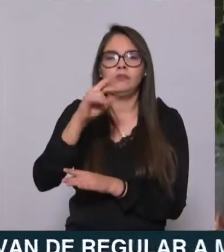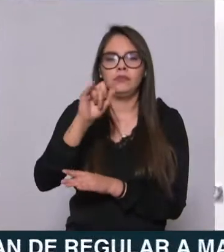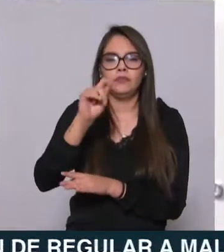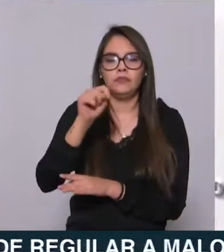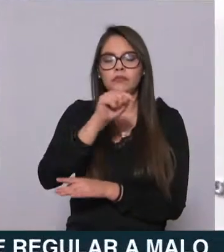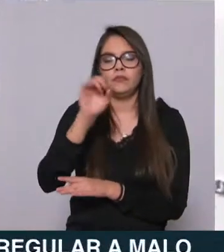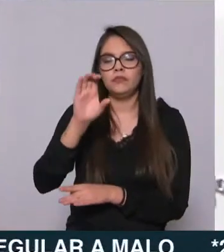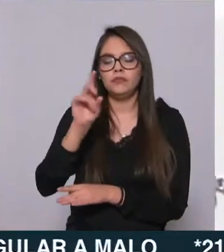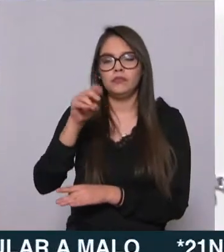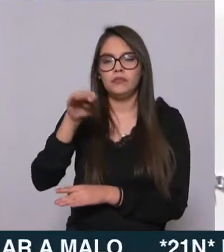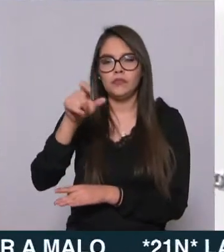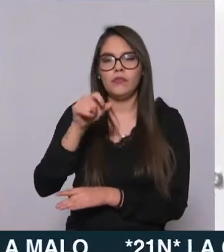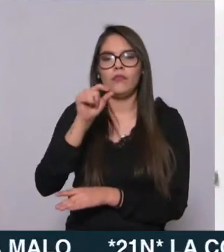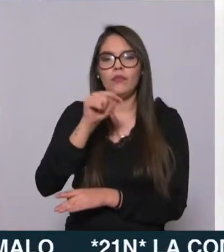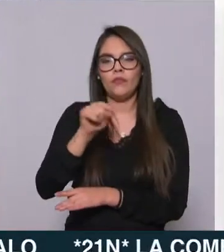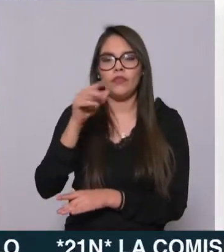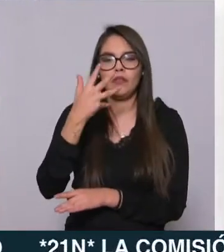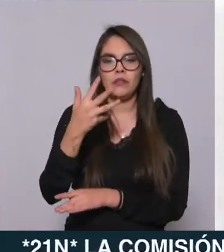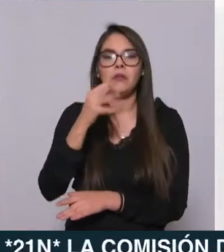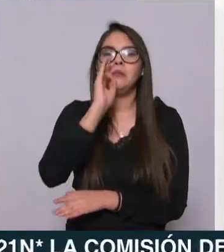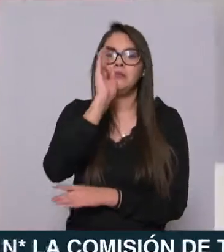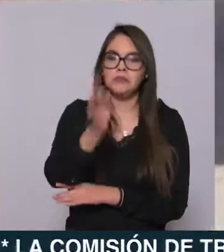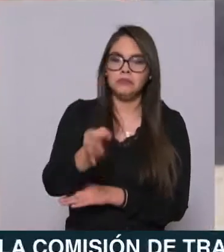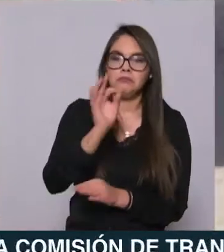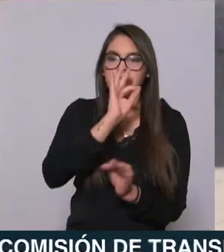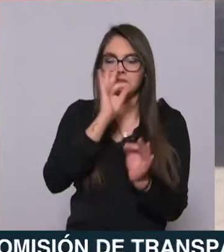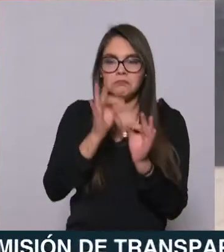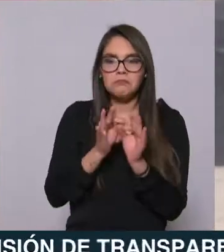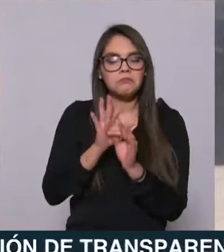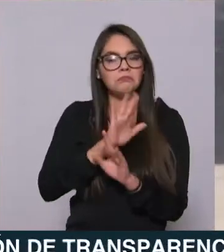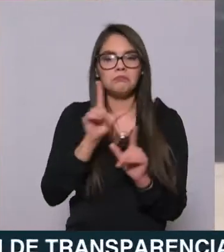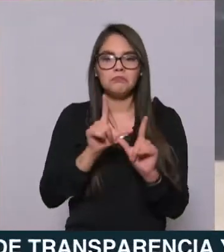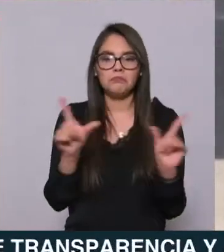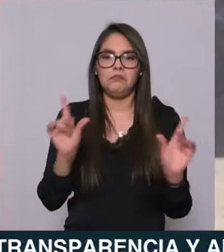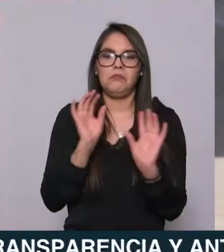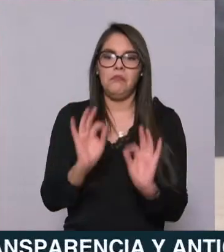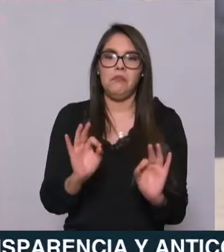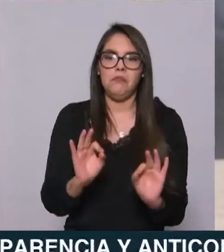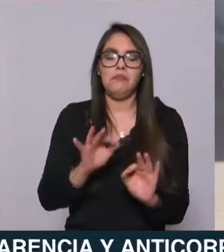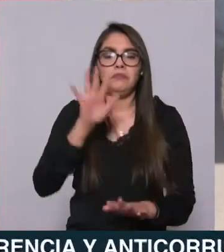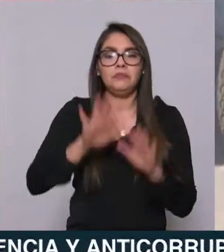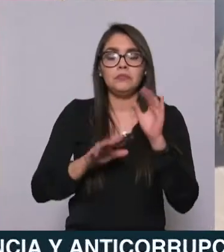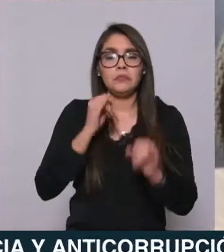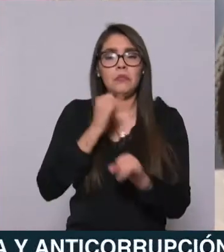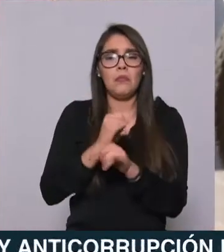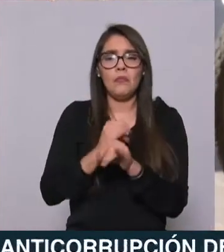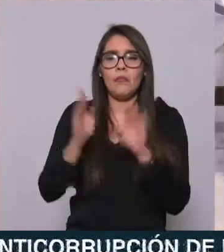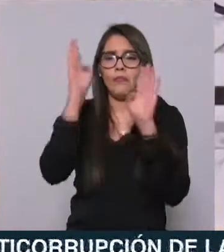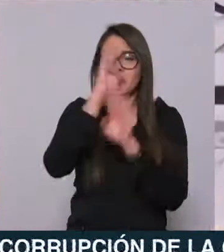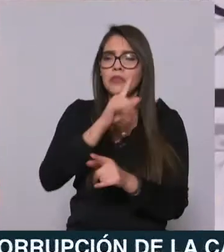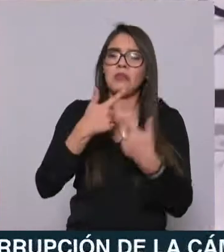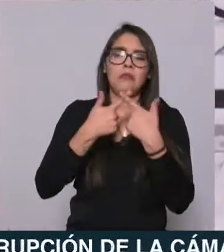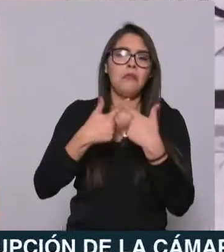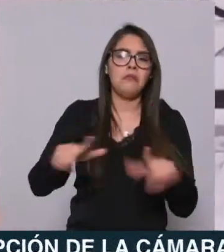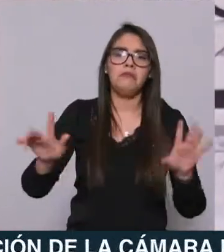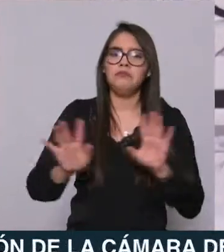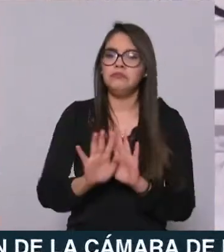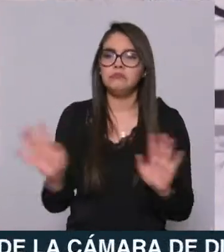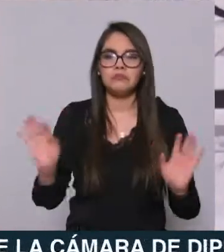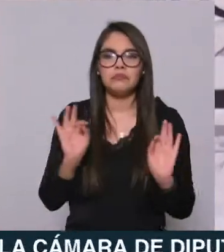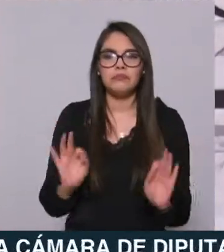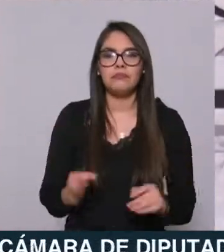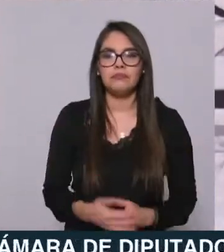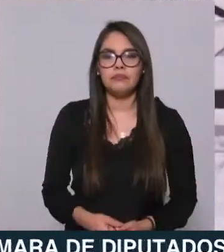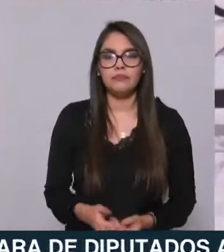gratis-CDMX-C5, aceptar los términos y condiciones y listo. Lo mejor es que el tiempo para navegar es libre. Al día de hoy ha